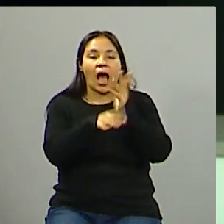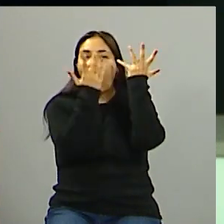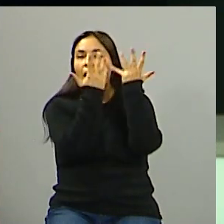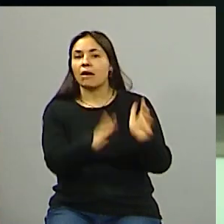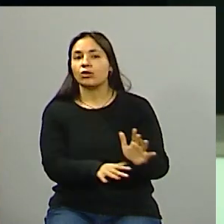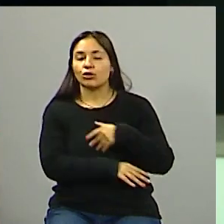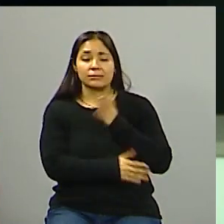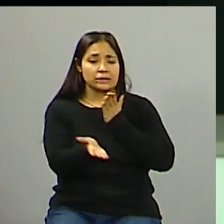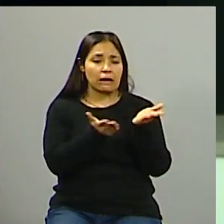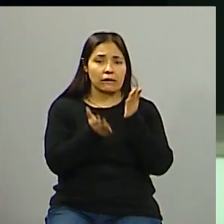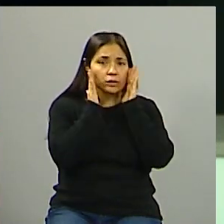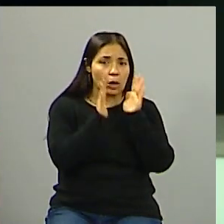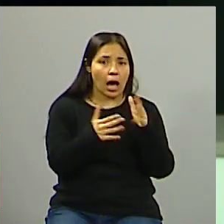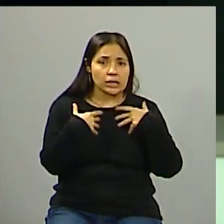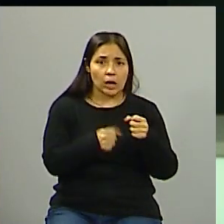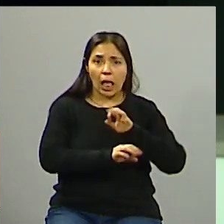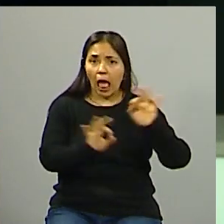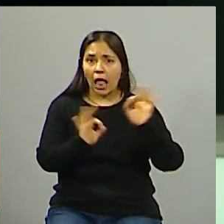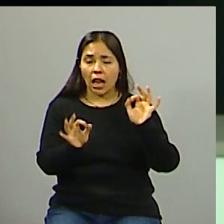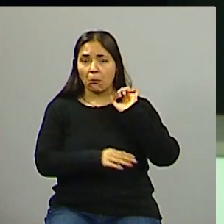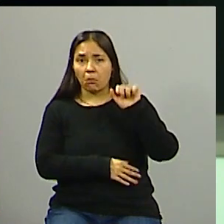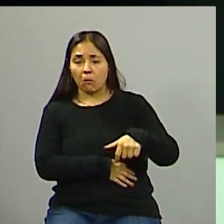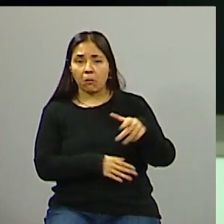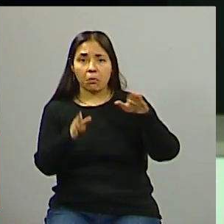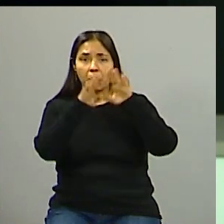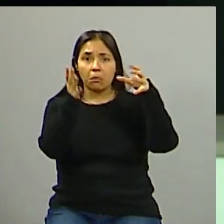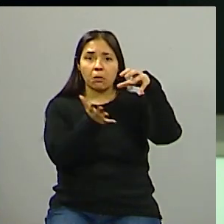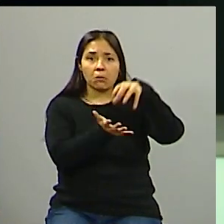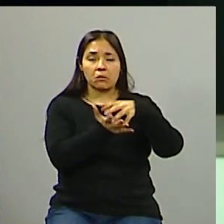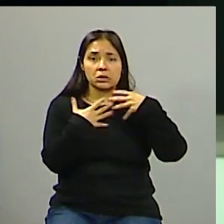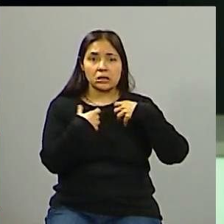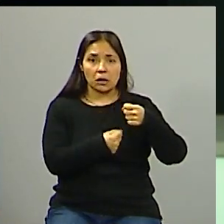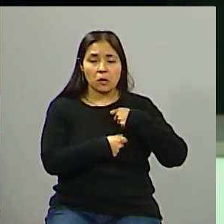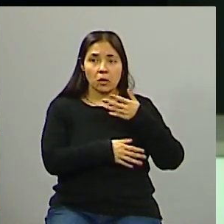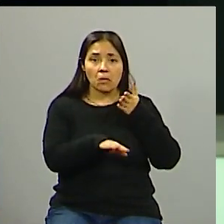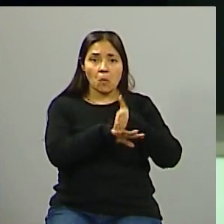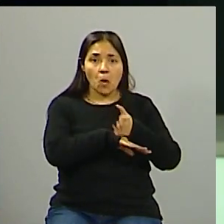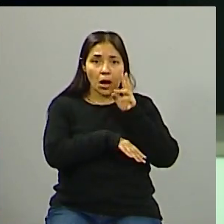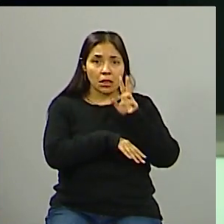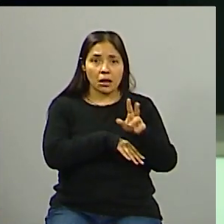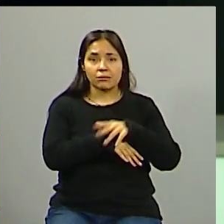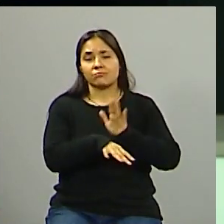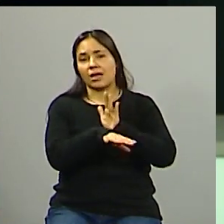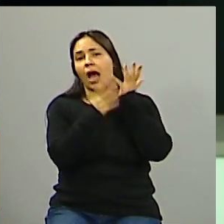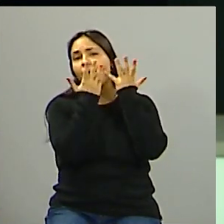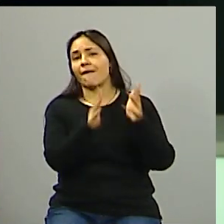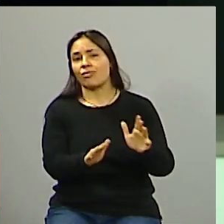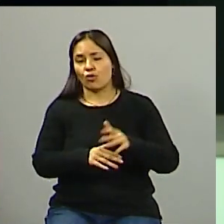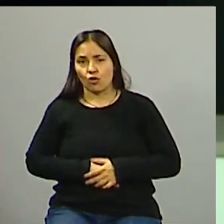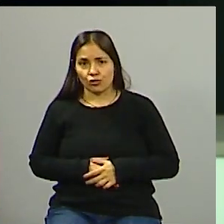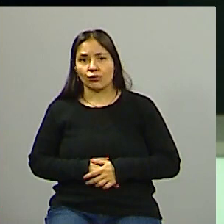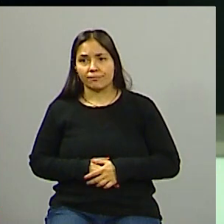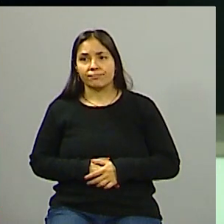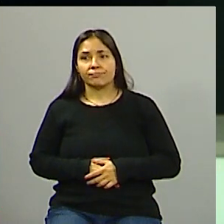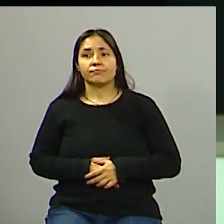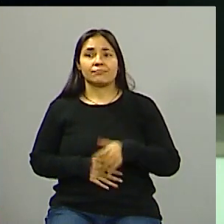no atención de la salud en la puerta de la clínica, ya estamos en una situación de abandono que